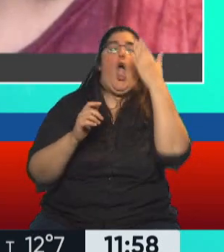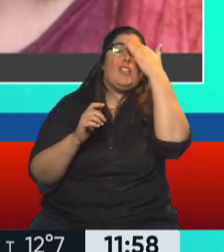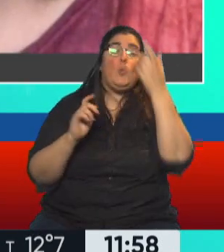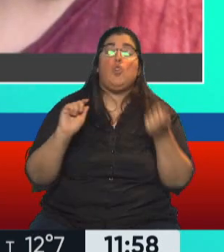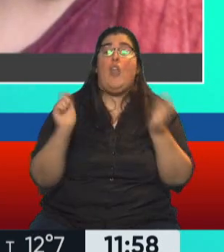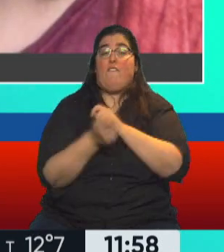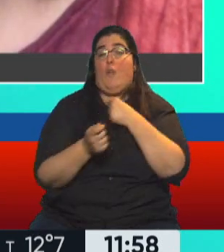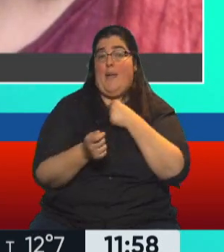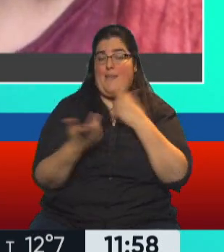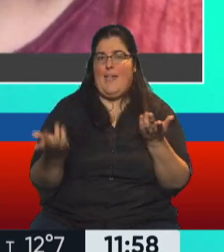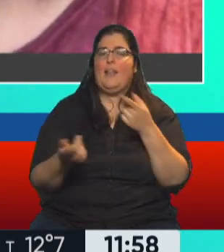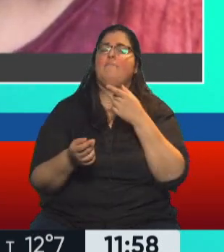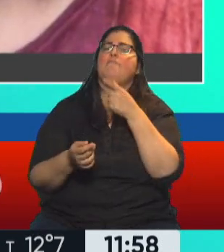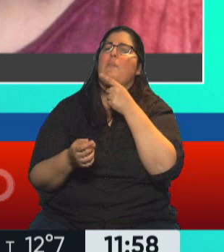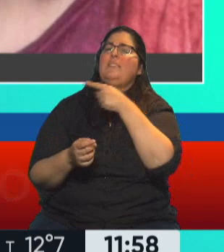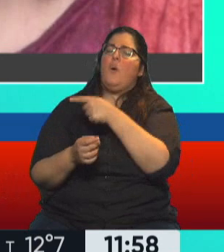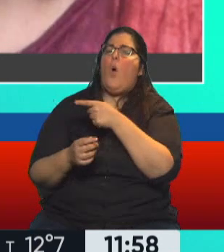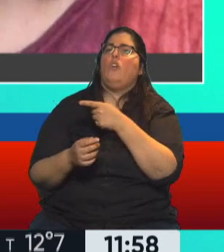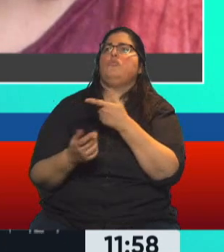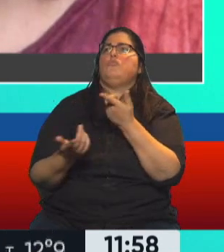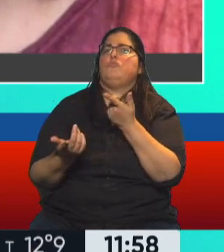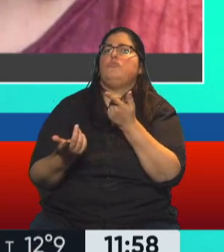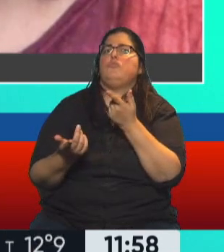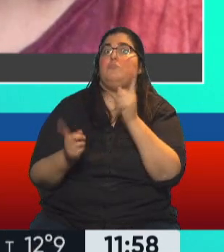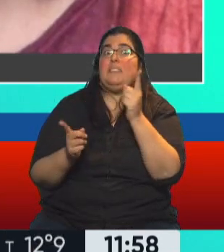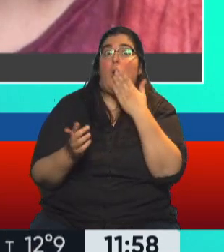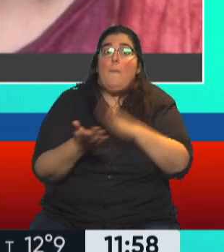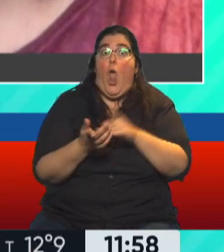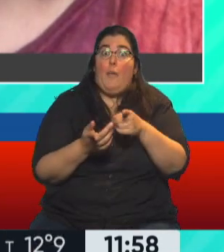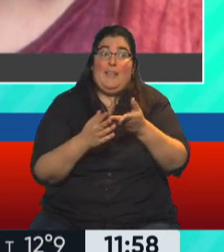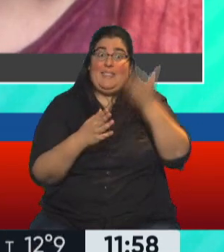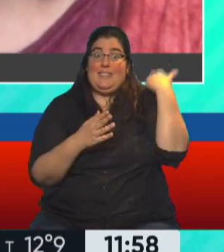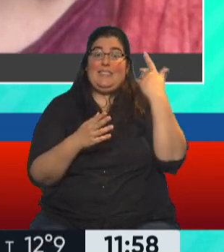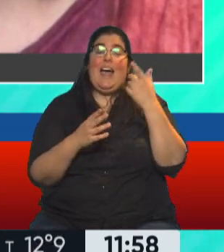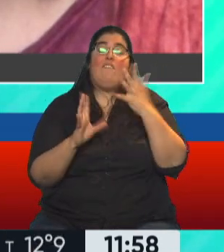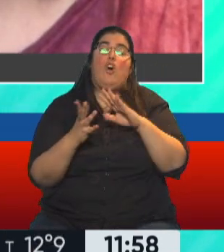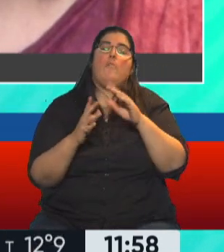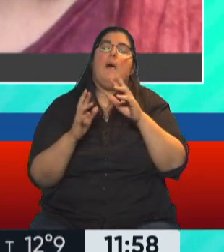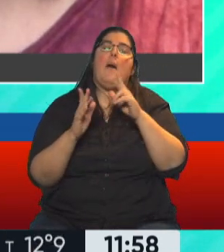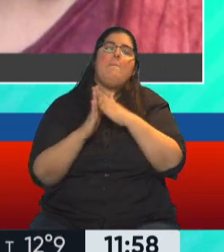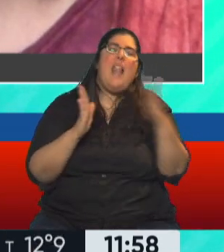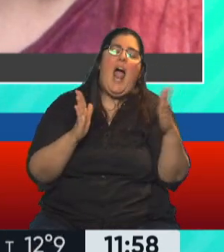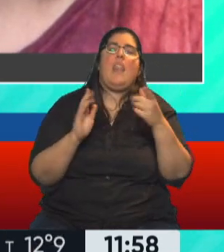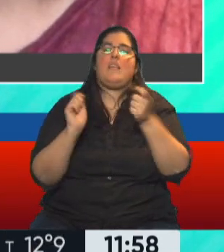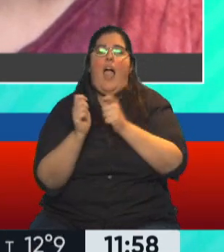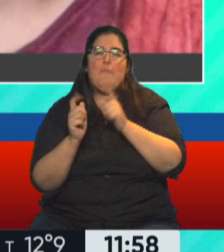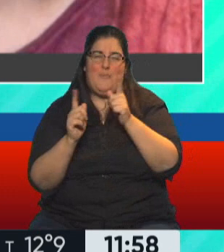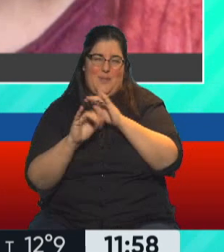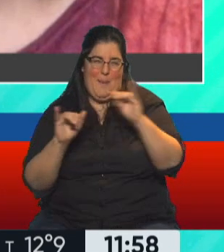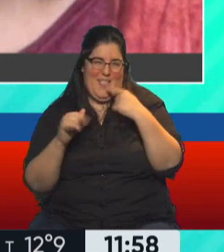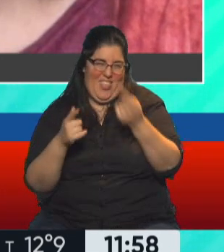cabo. ¿Cómo ves vos la posibilidad de que esta promesa, este eje programático de la campaña de Castillo se